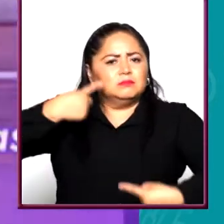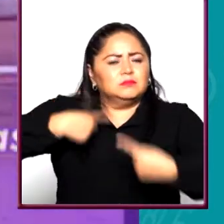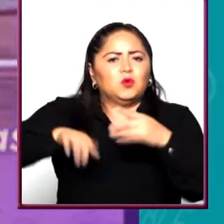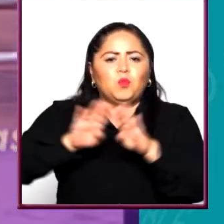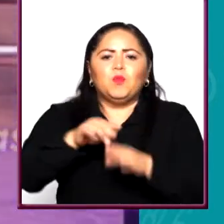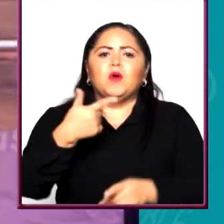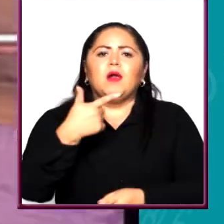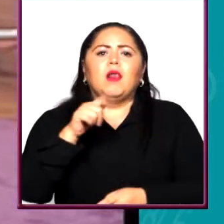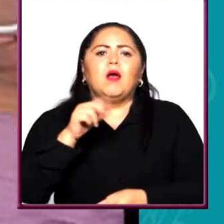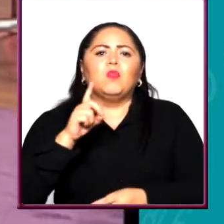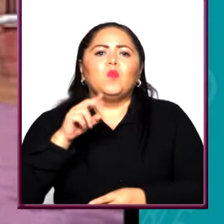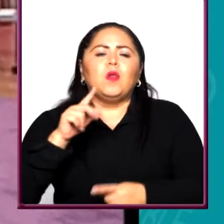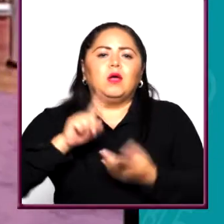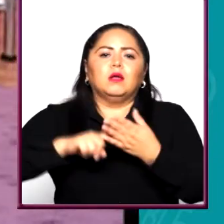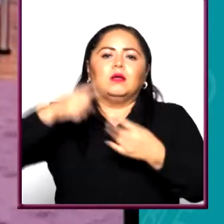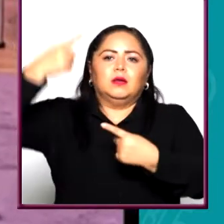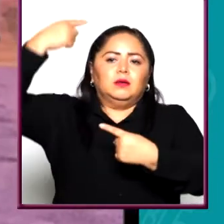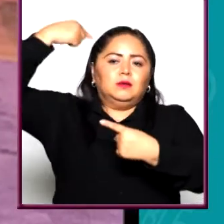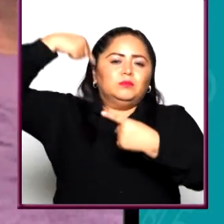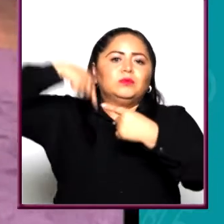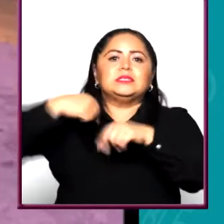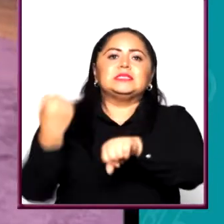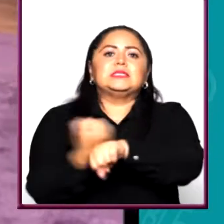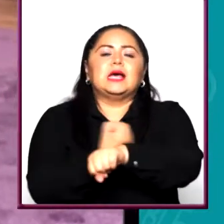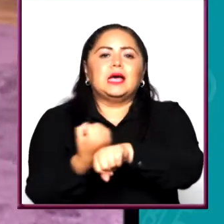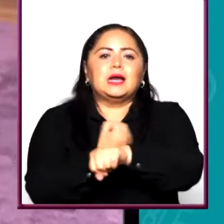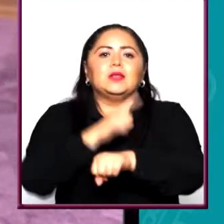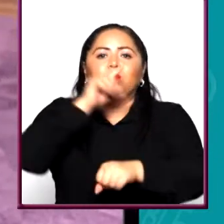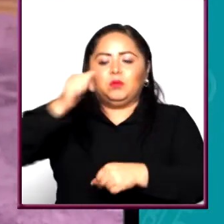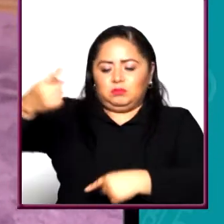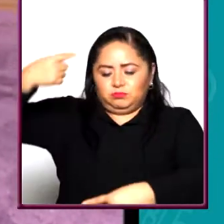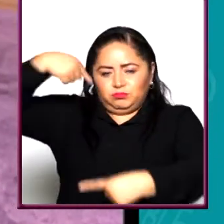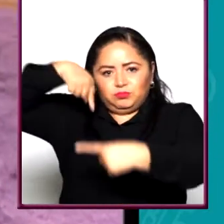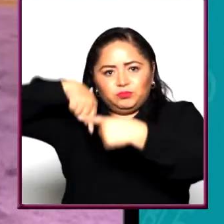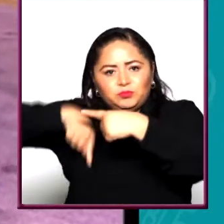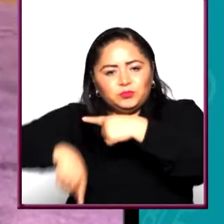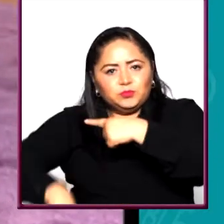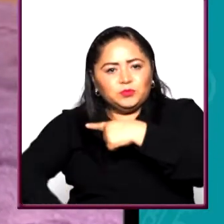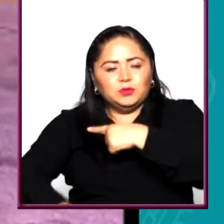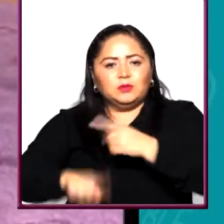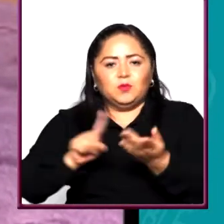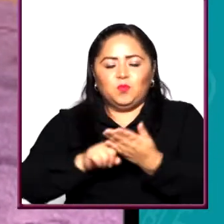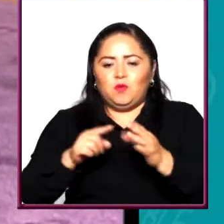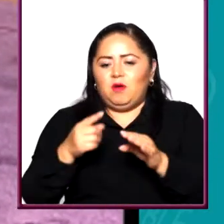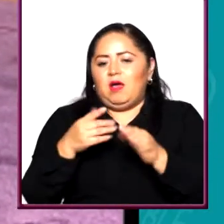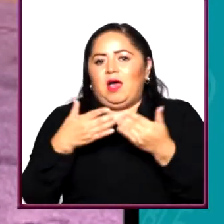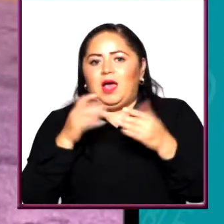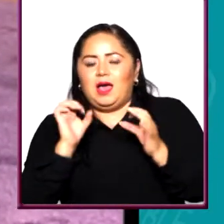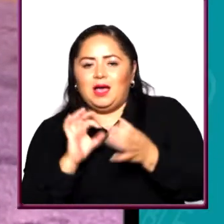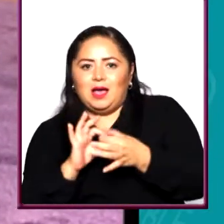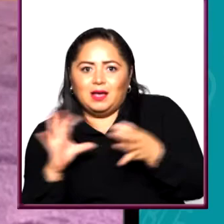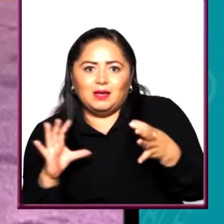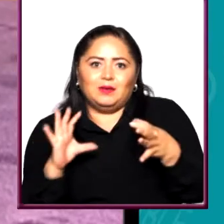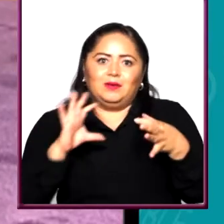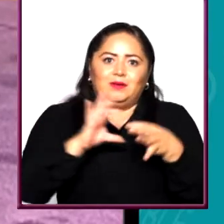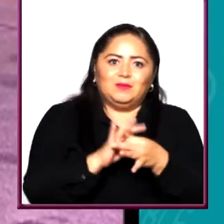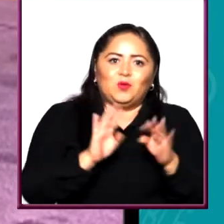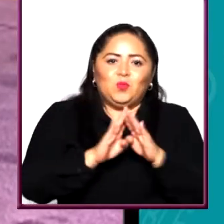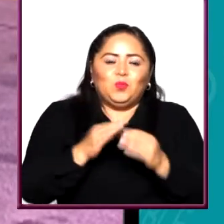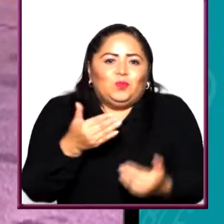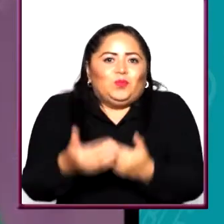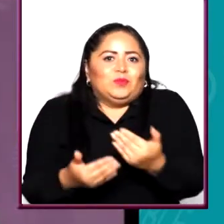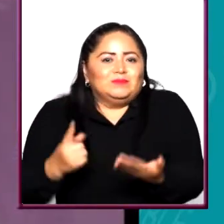en una glándula, viajan por la sangre y actúan sobre algún órgano activando o desactivando